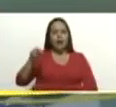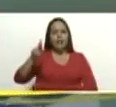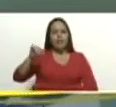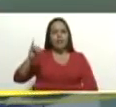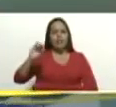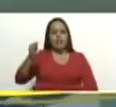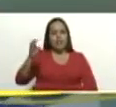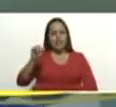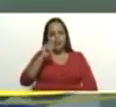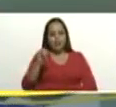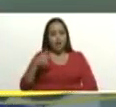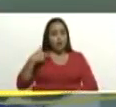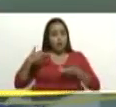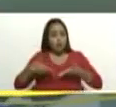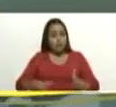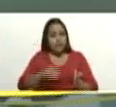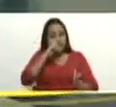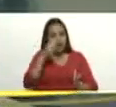nací leyéndolo.